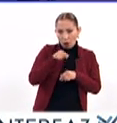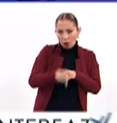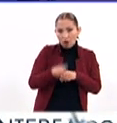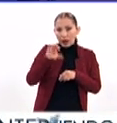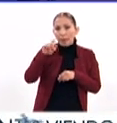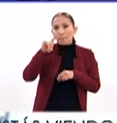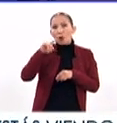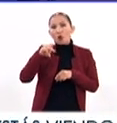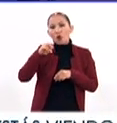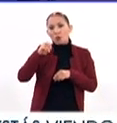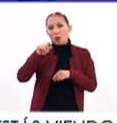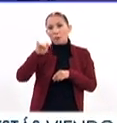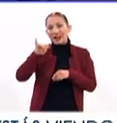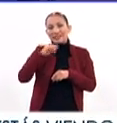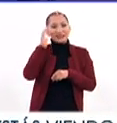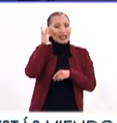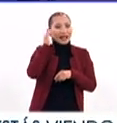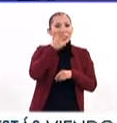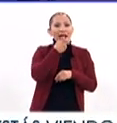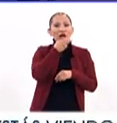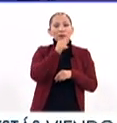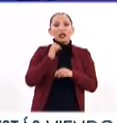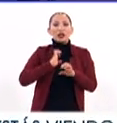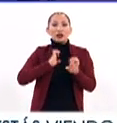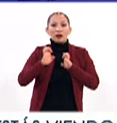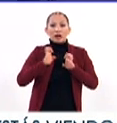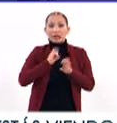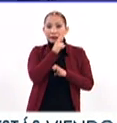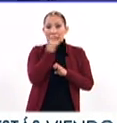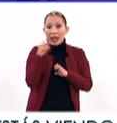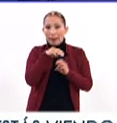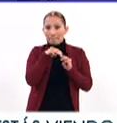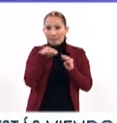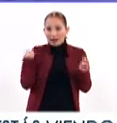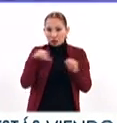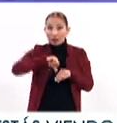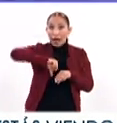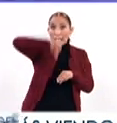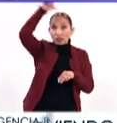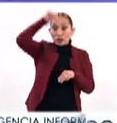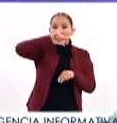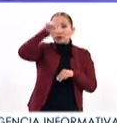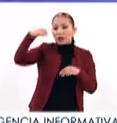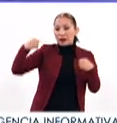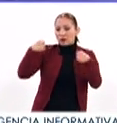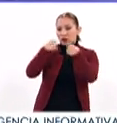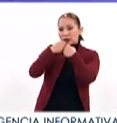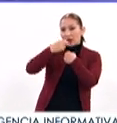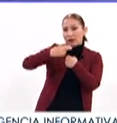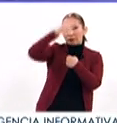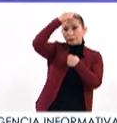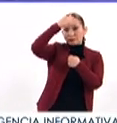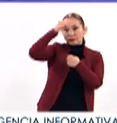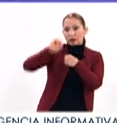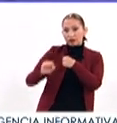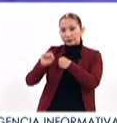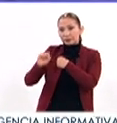Campo Marte y San Jerónimo y Colegio Militar, 100 metros. 100 metros y luego toda la frontera norte, o sea, y en la frontera